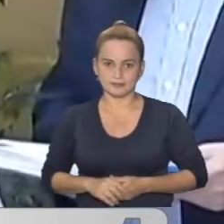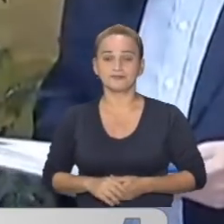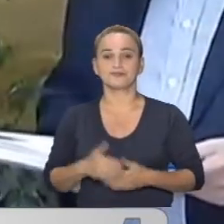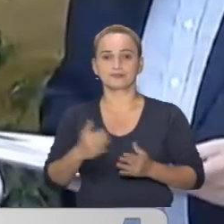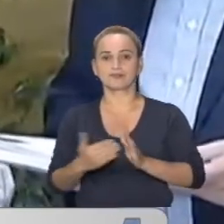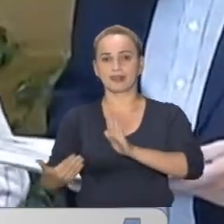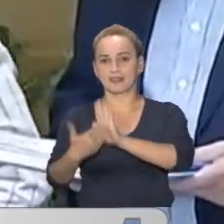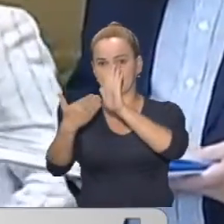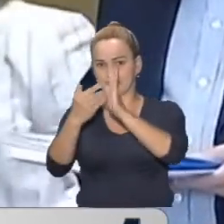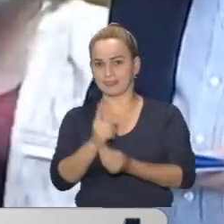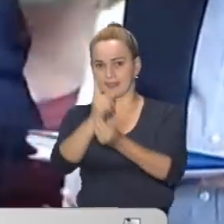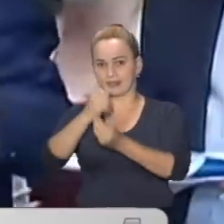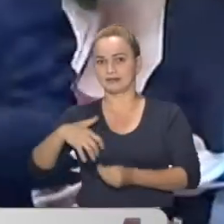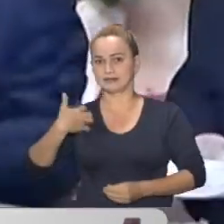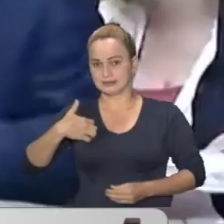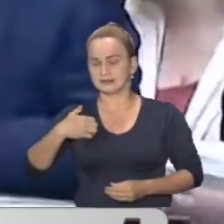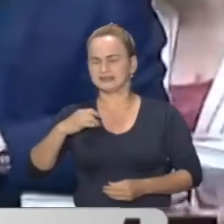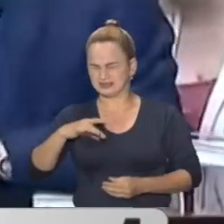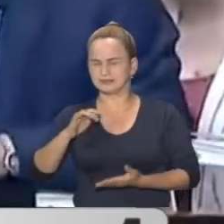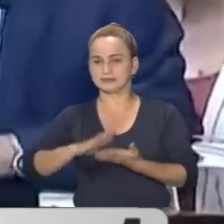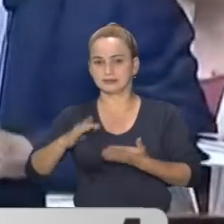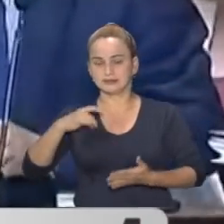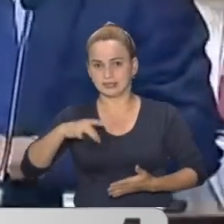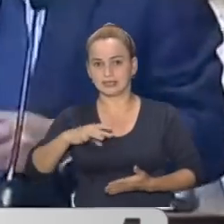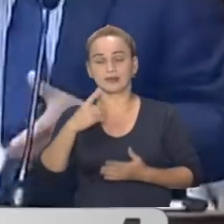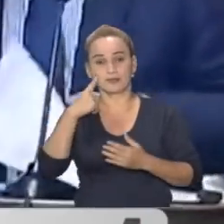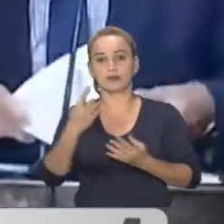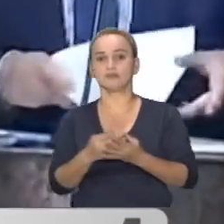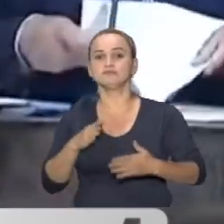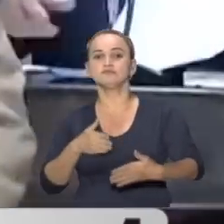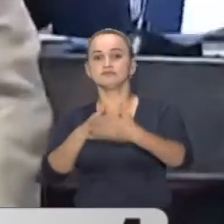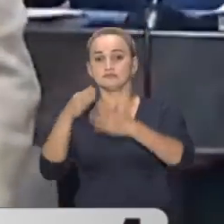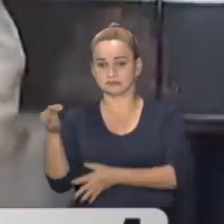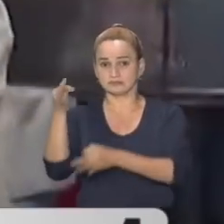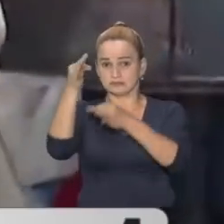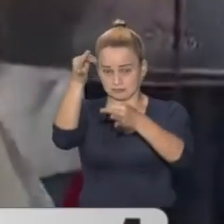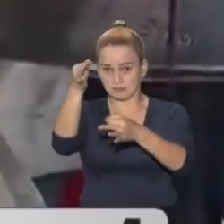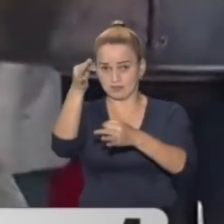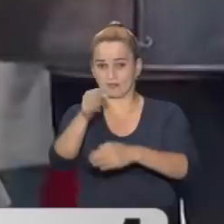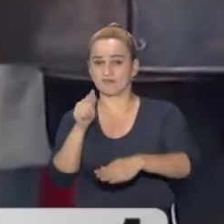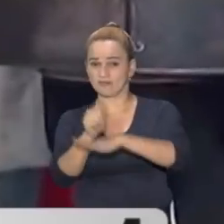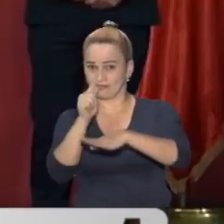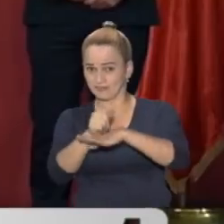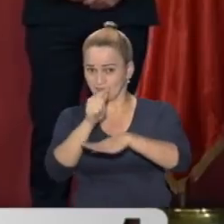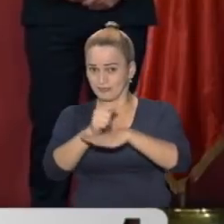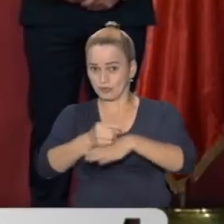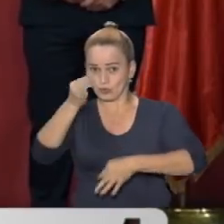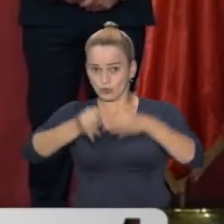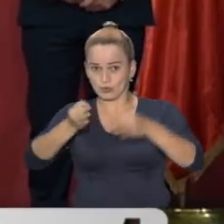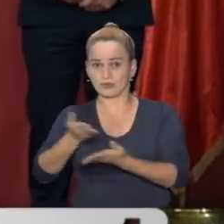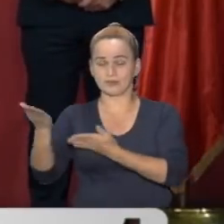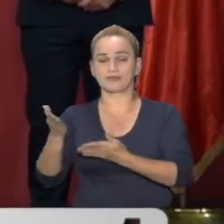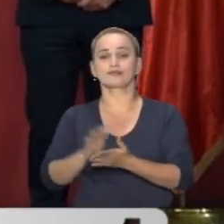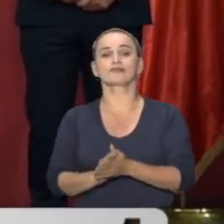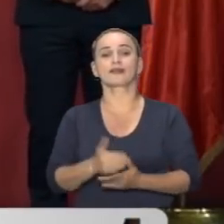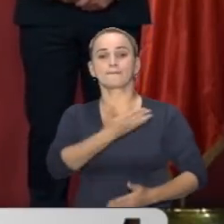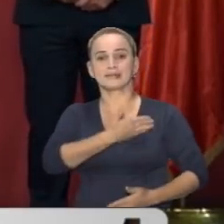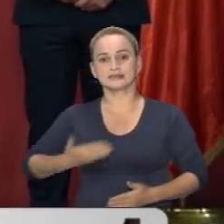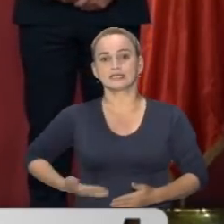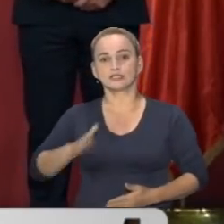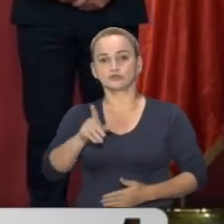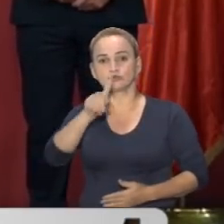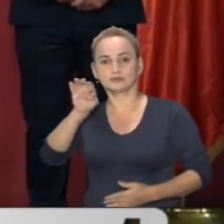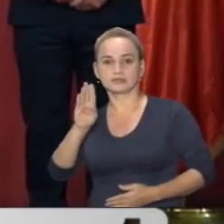La oposición chilena presentó en la Cámara de Diputados la acusación constitucional o juicio político contra el presidente del país,